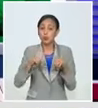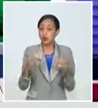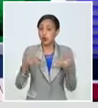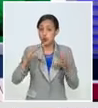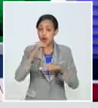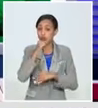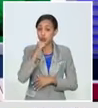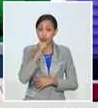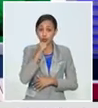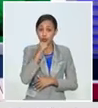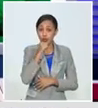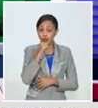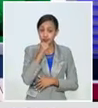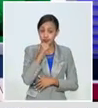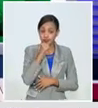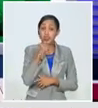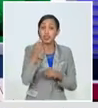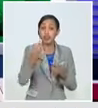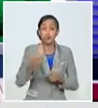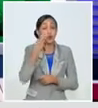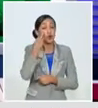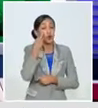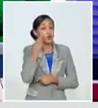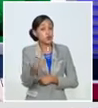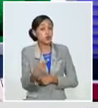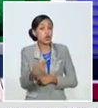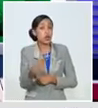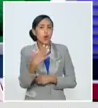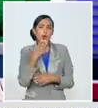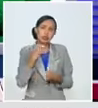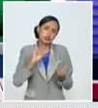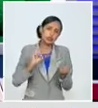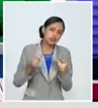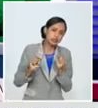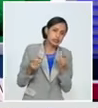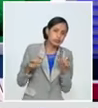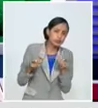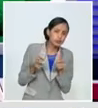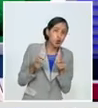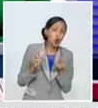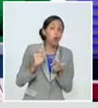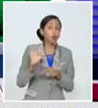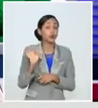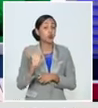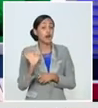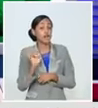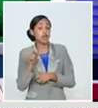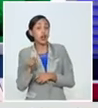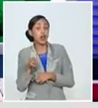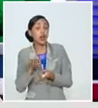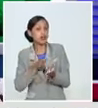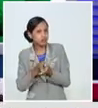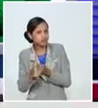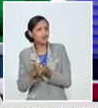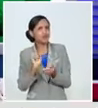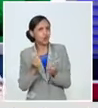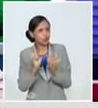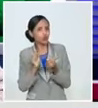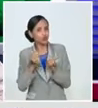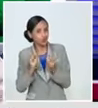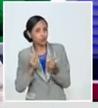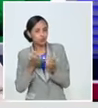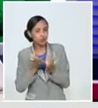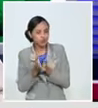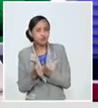reconocer cuando se va controlando o cuando se mantiene el control. Pero insisto, con